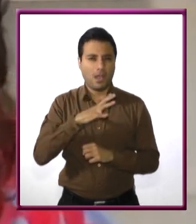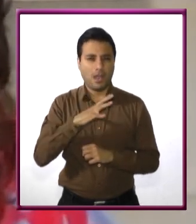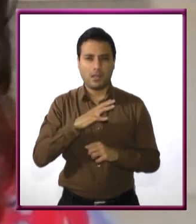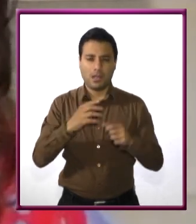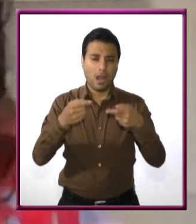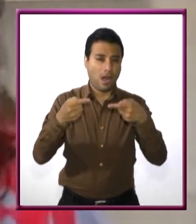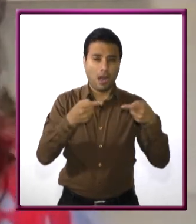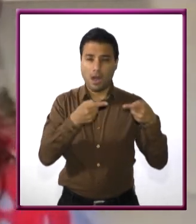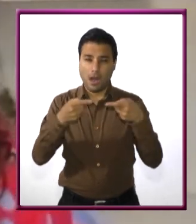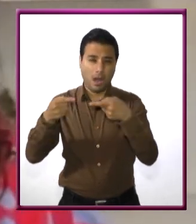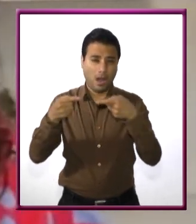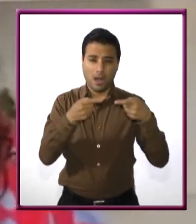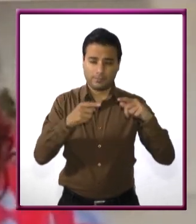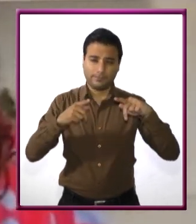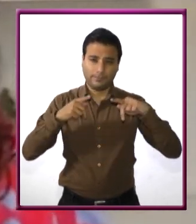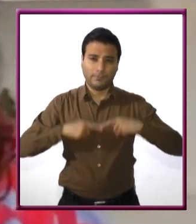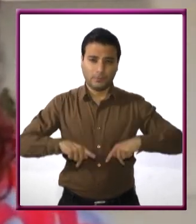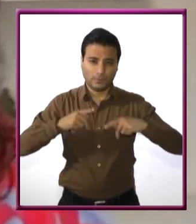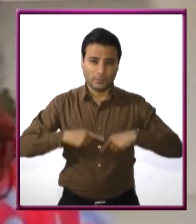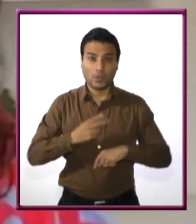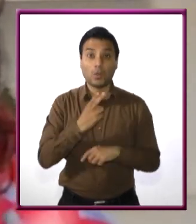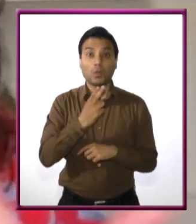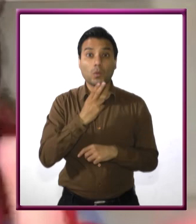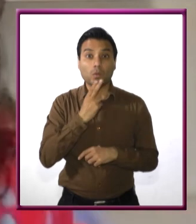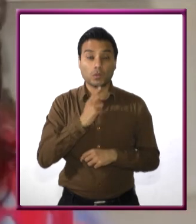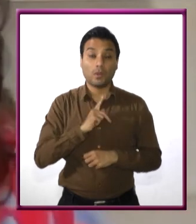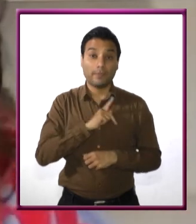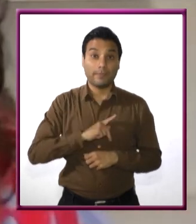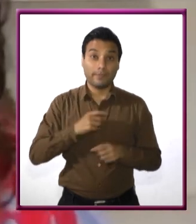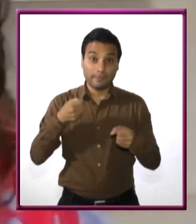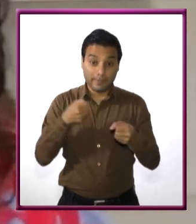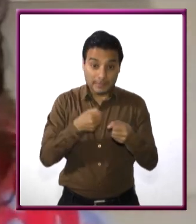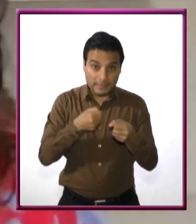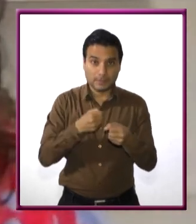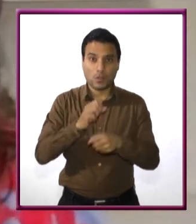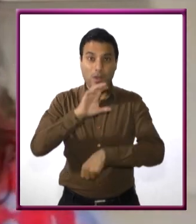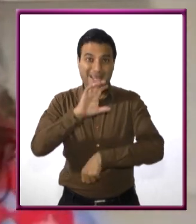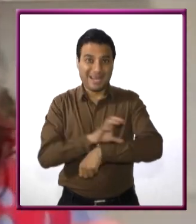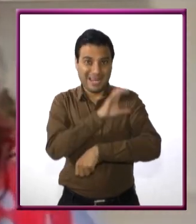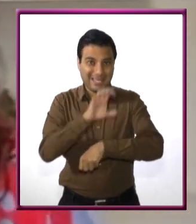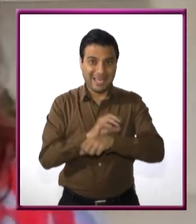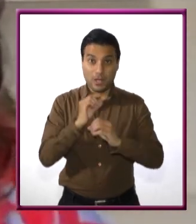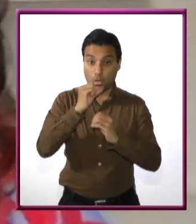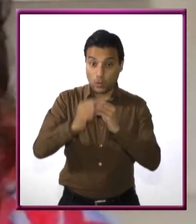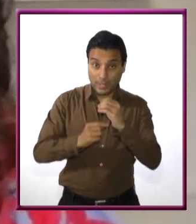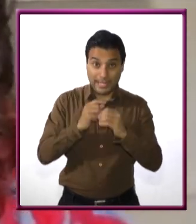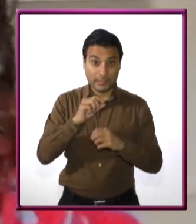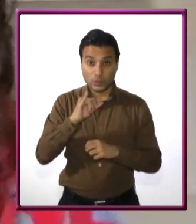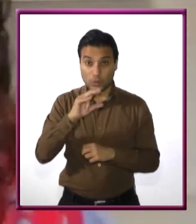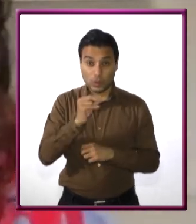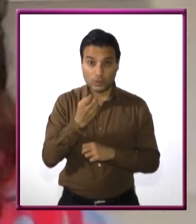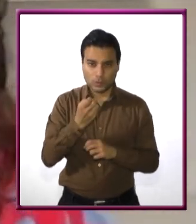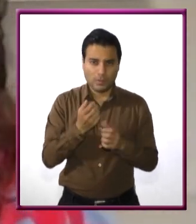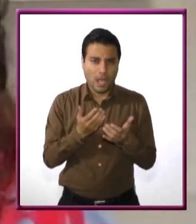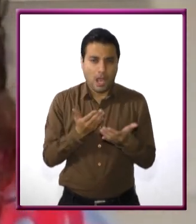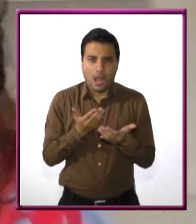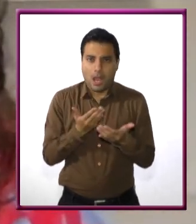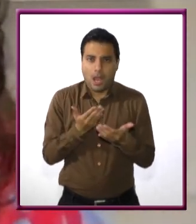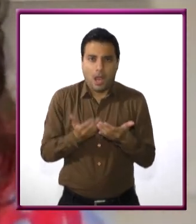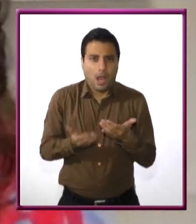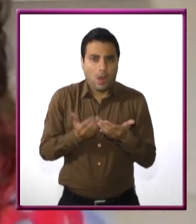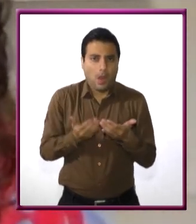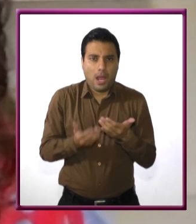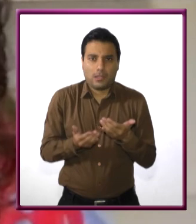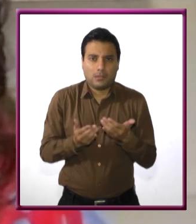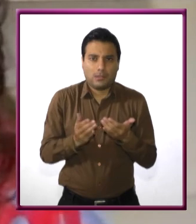controversias tecnocientíficas, como el uso de pesticidas, el uso de la energía nuclear y tal. Y bueno, podemos ver que